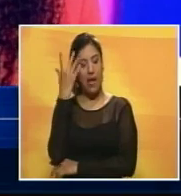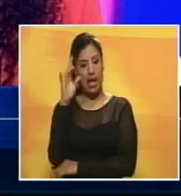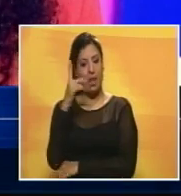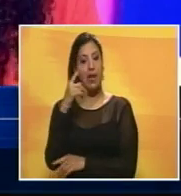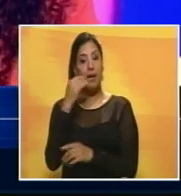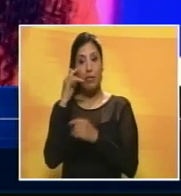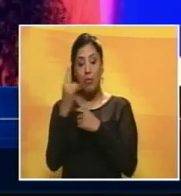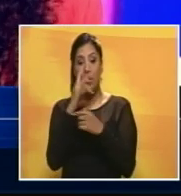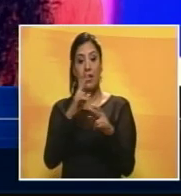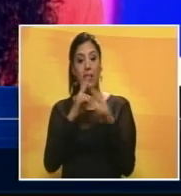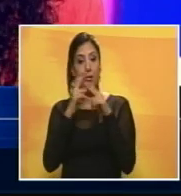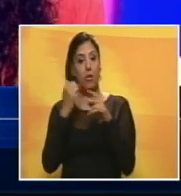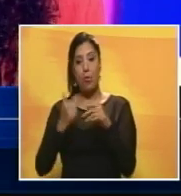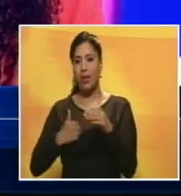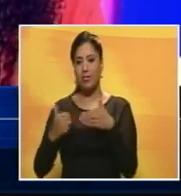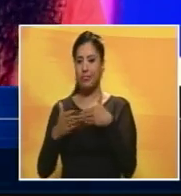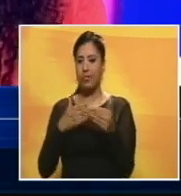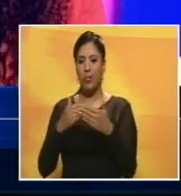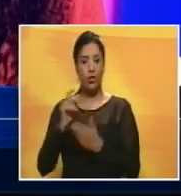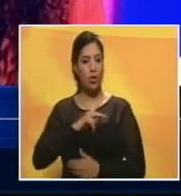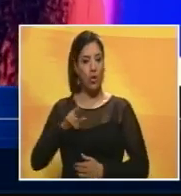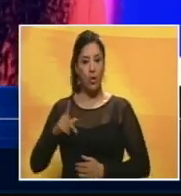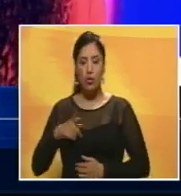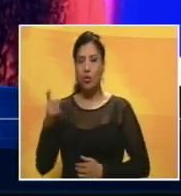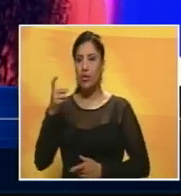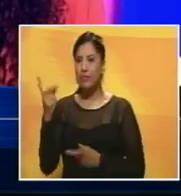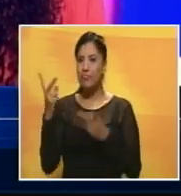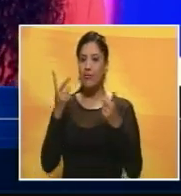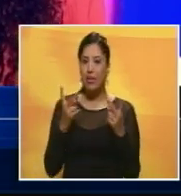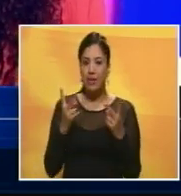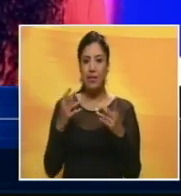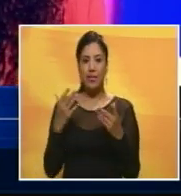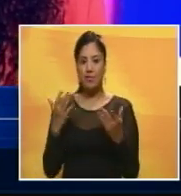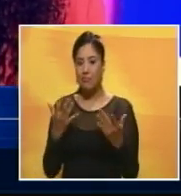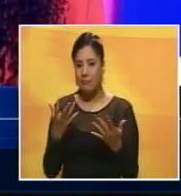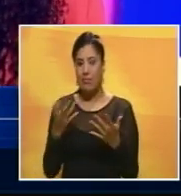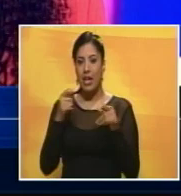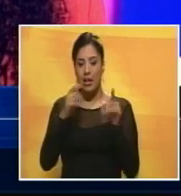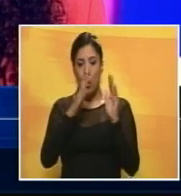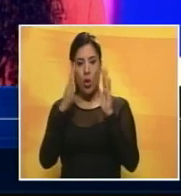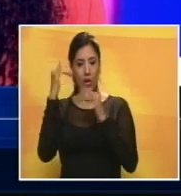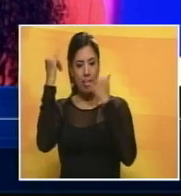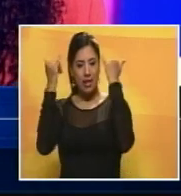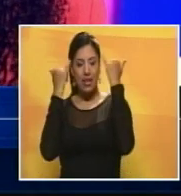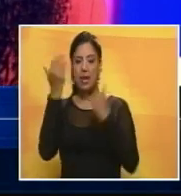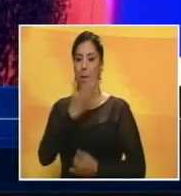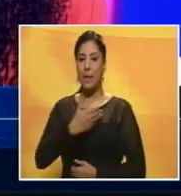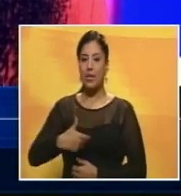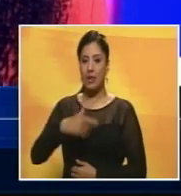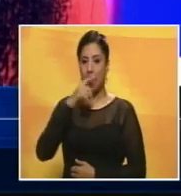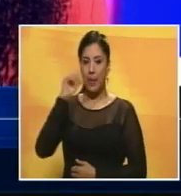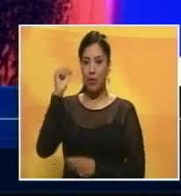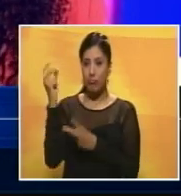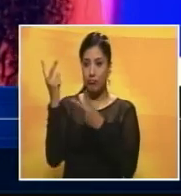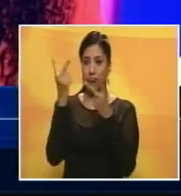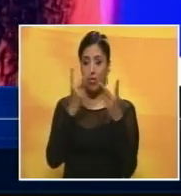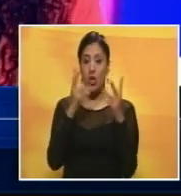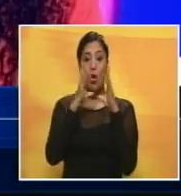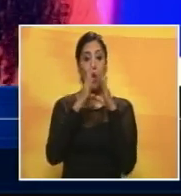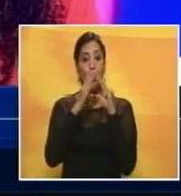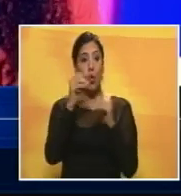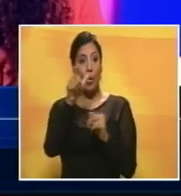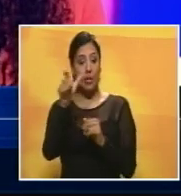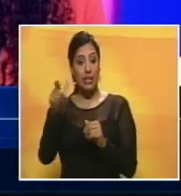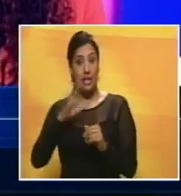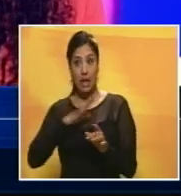resultados sean los que sean. Nosotros lo que estamos invitando, y es en ese orden de ideas que el presidente de la República invita a todos el